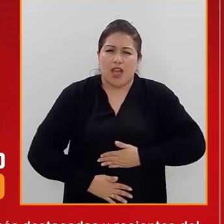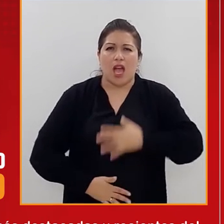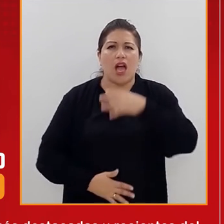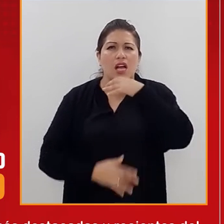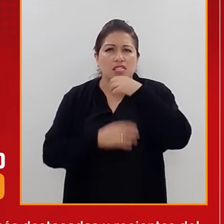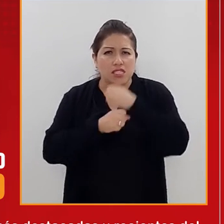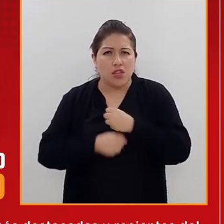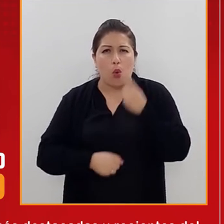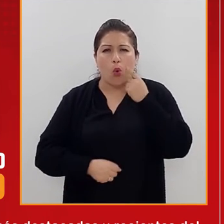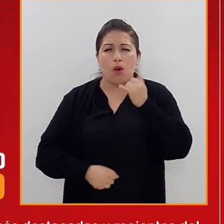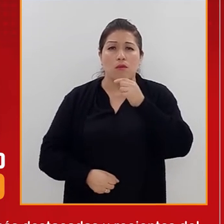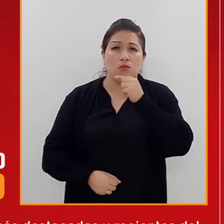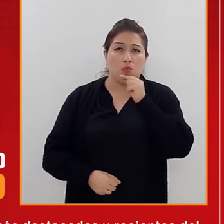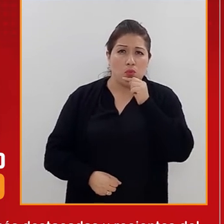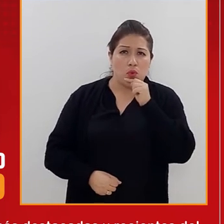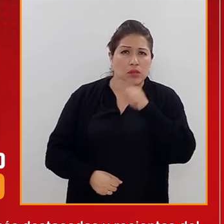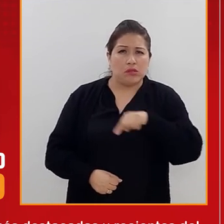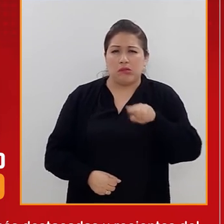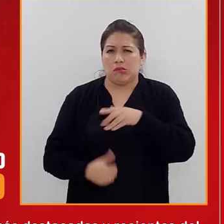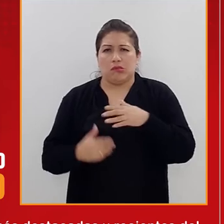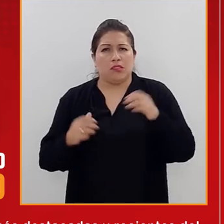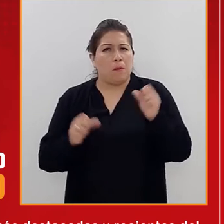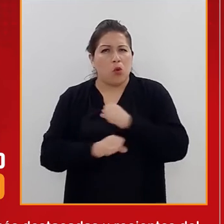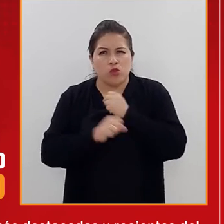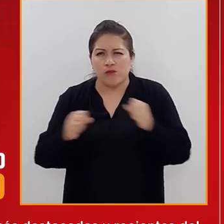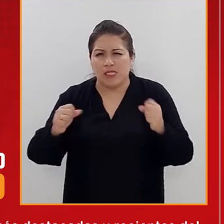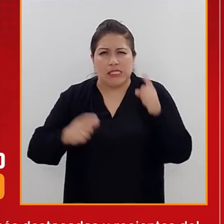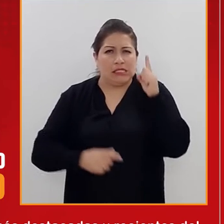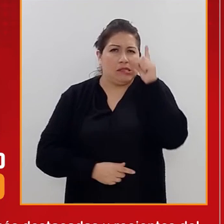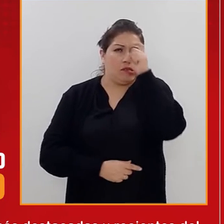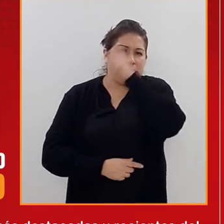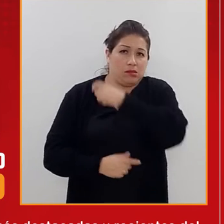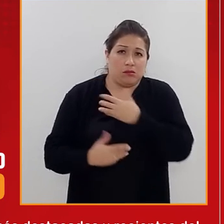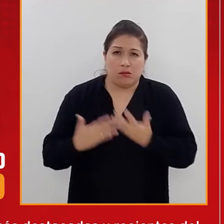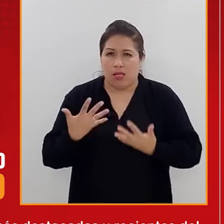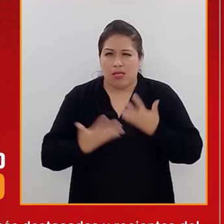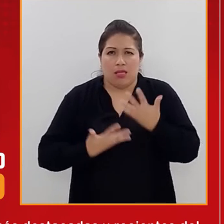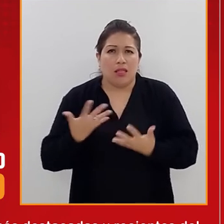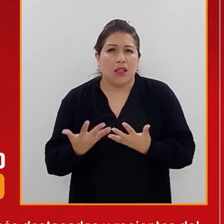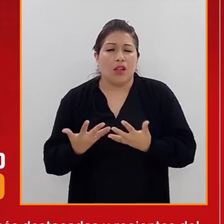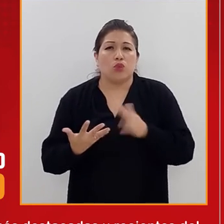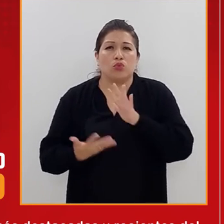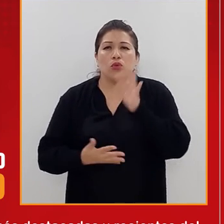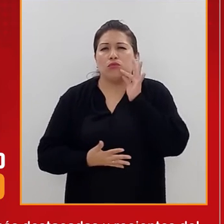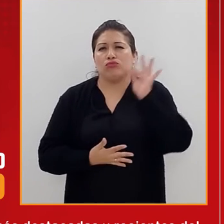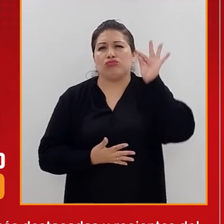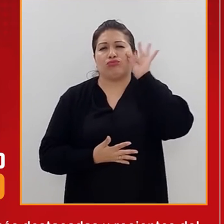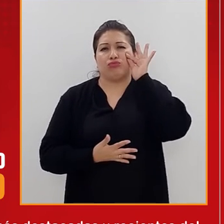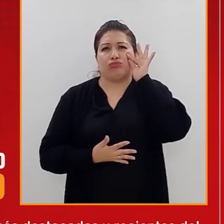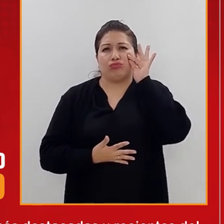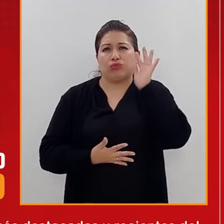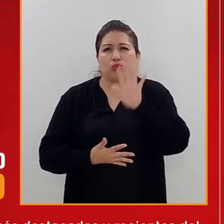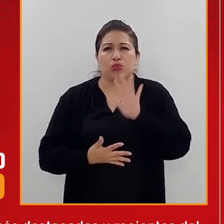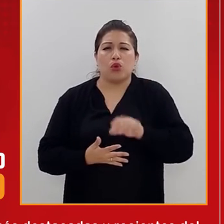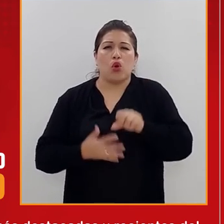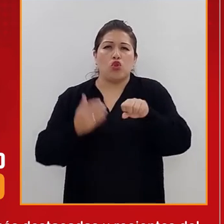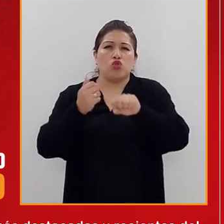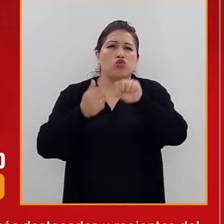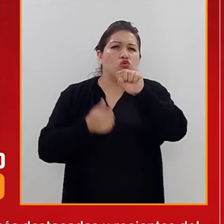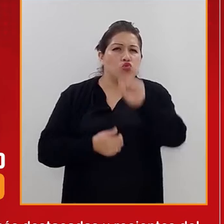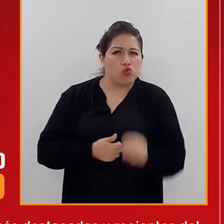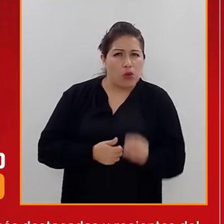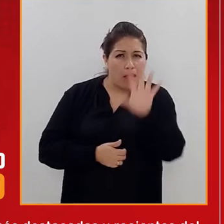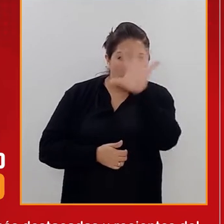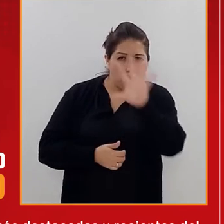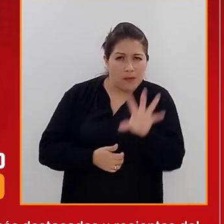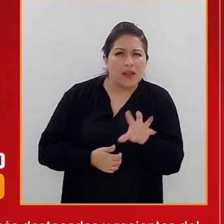física y a ancianos y ancianas incapaces de mantenerse. Entre los incas del área andina de